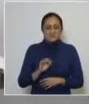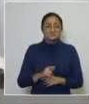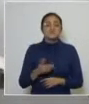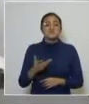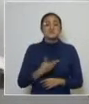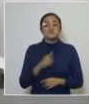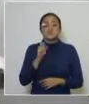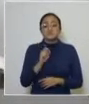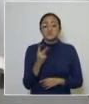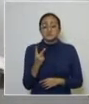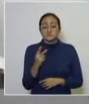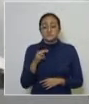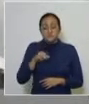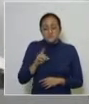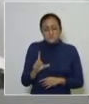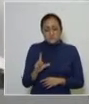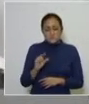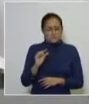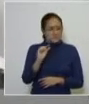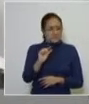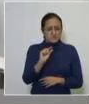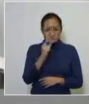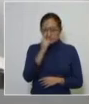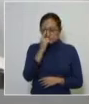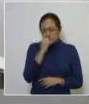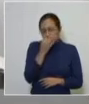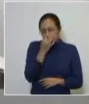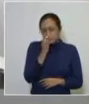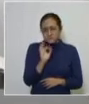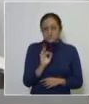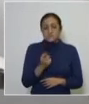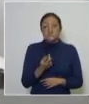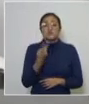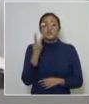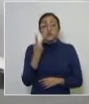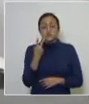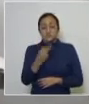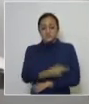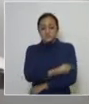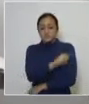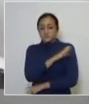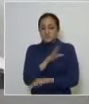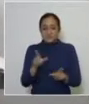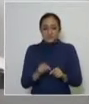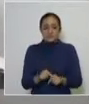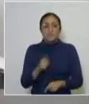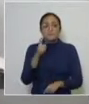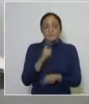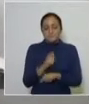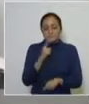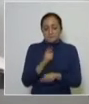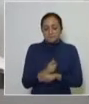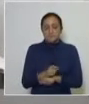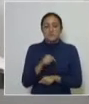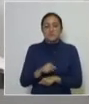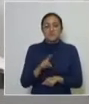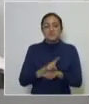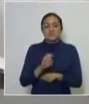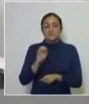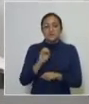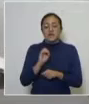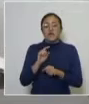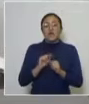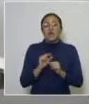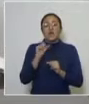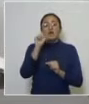de 0.2 mililitros. El esquema son dos dosis, contando la primera dosis como el día 0 o el día